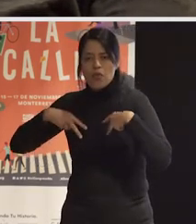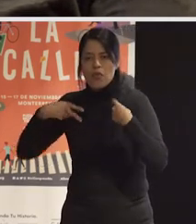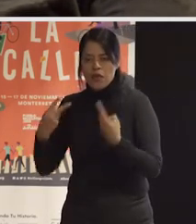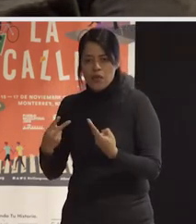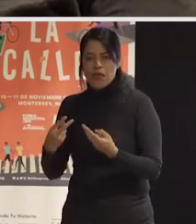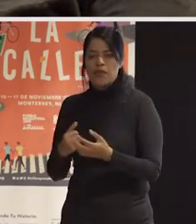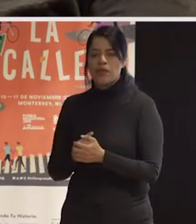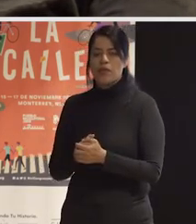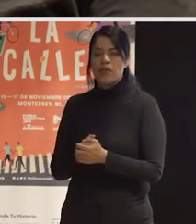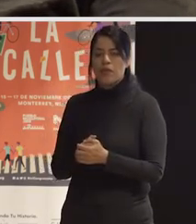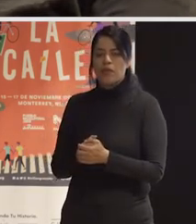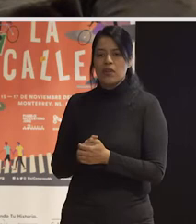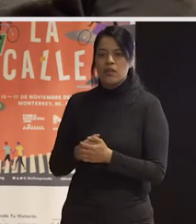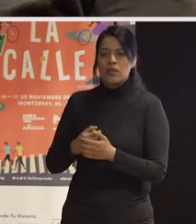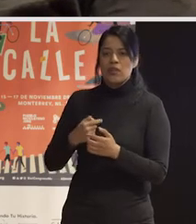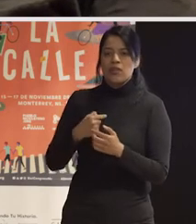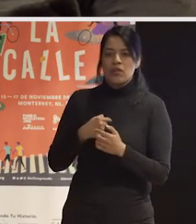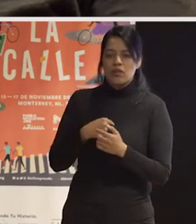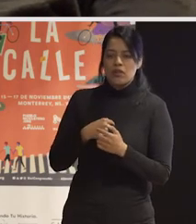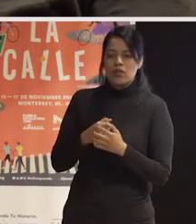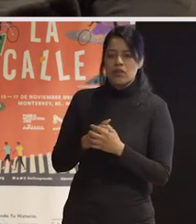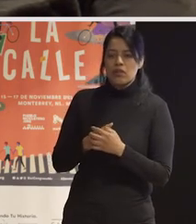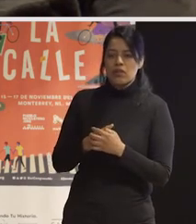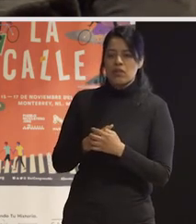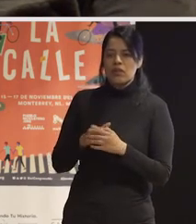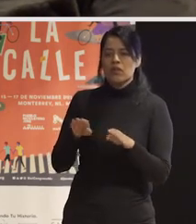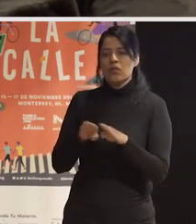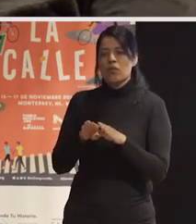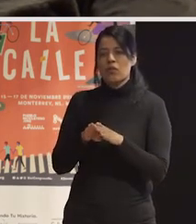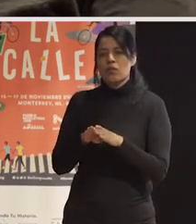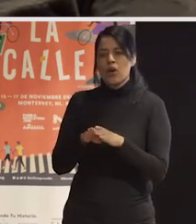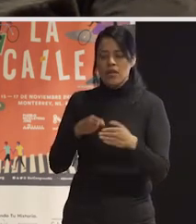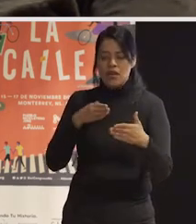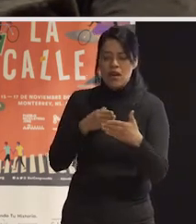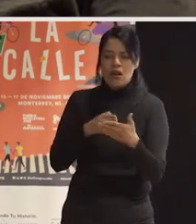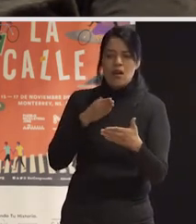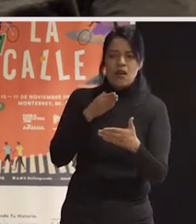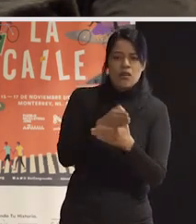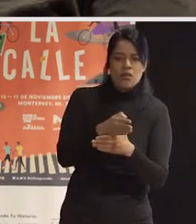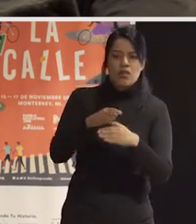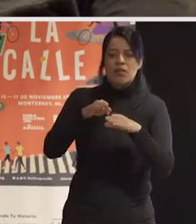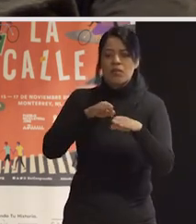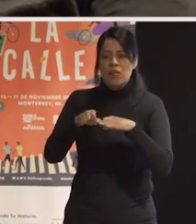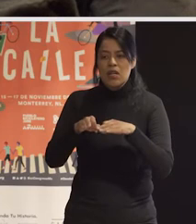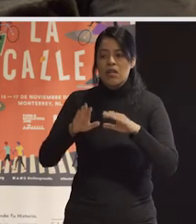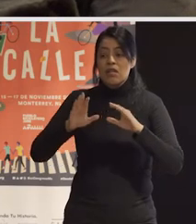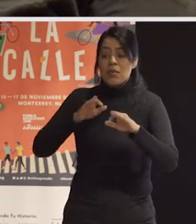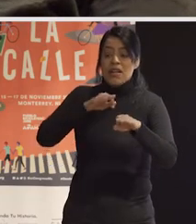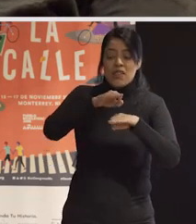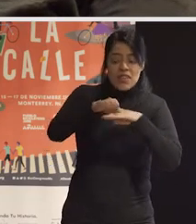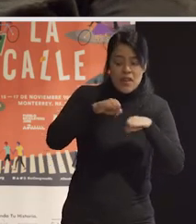es así como quizás una dos y tres de toman roto esas barreras y para trabajar con las comunidades